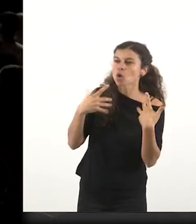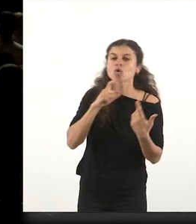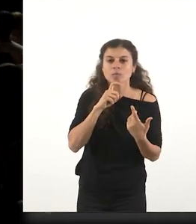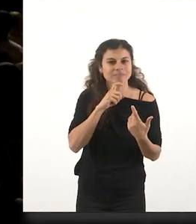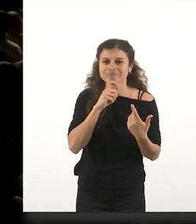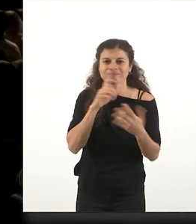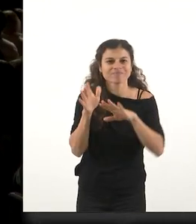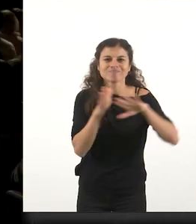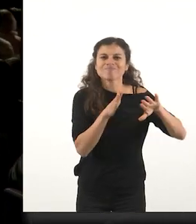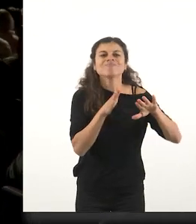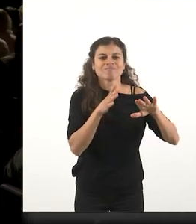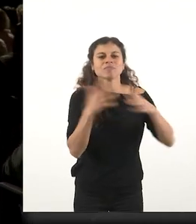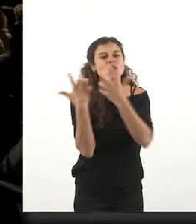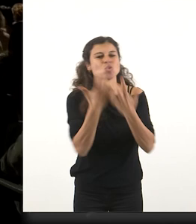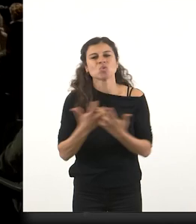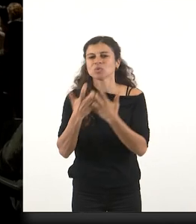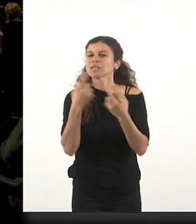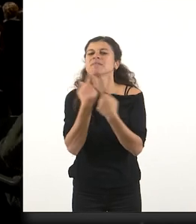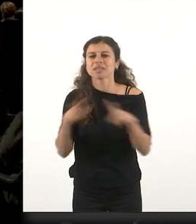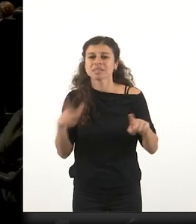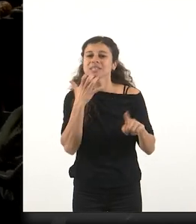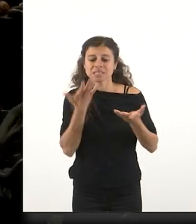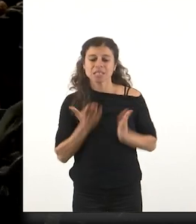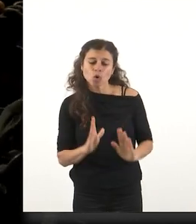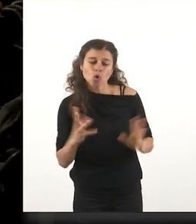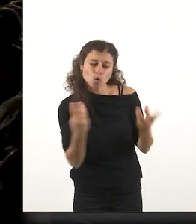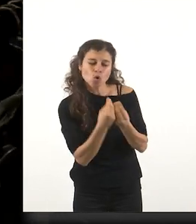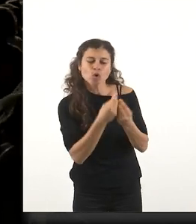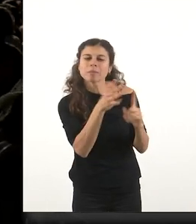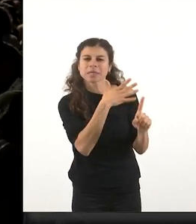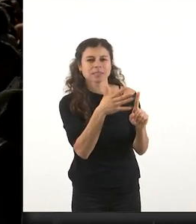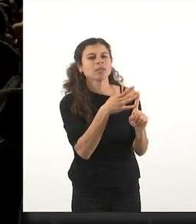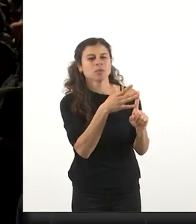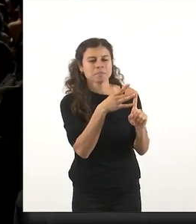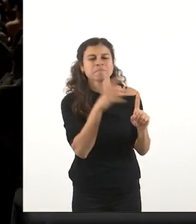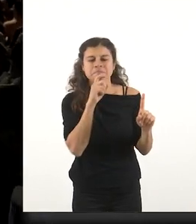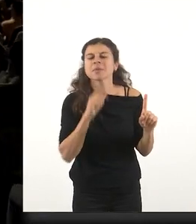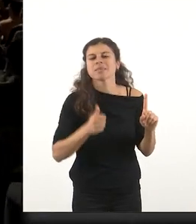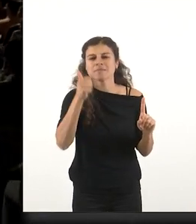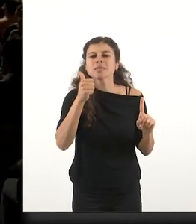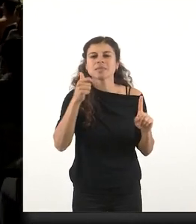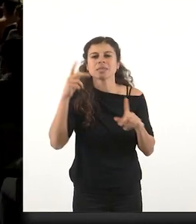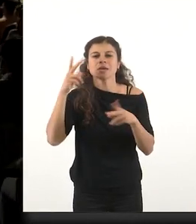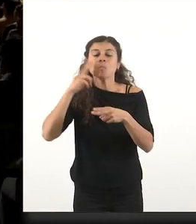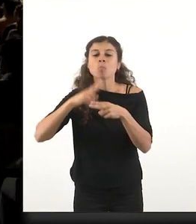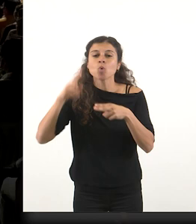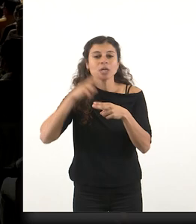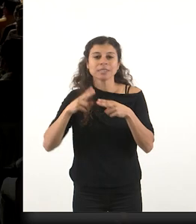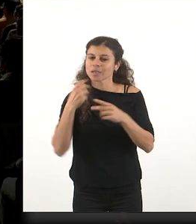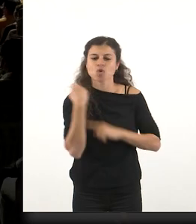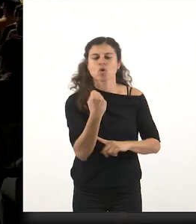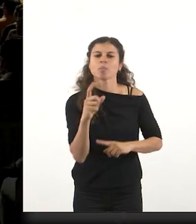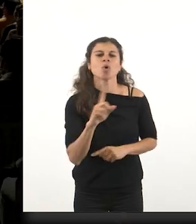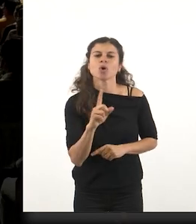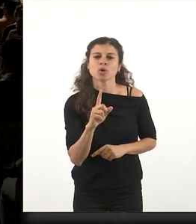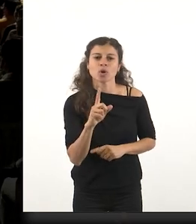Mi lucha sería una lucha más larga, más difícil y políticamente menos apoyada. Proteger